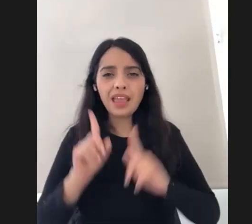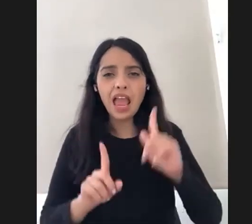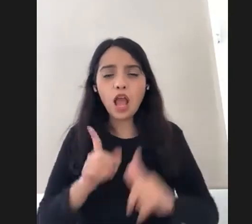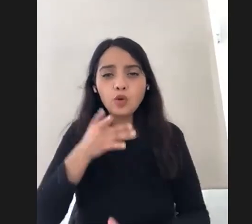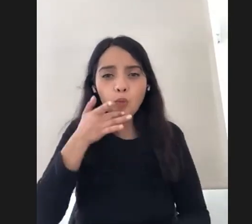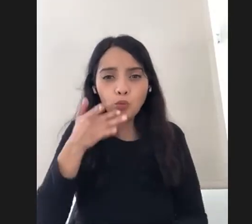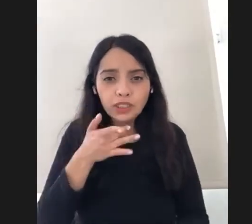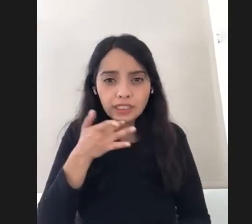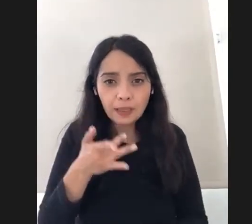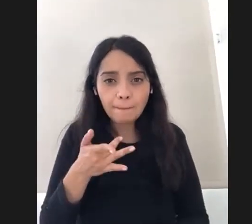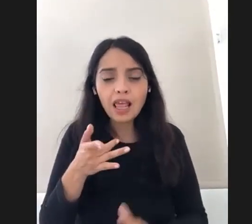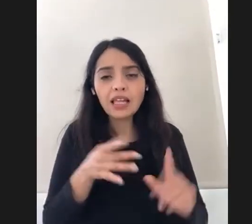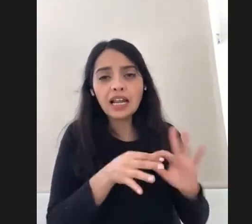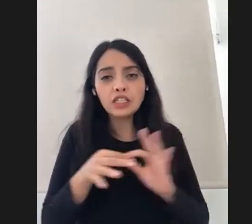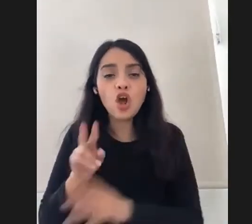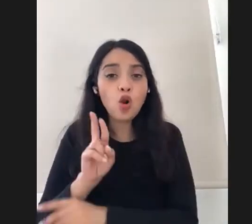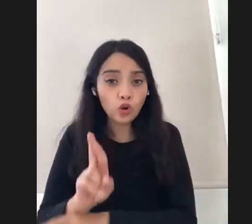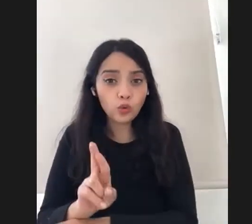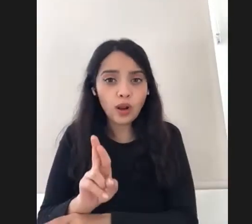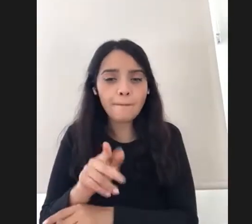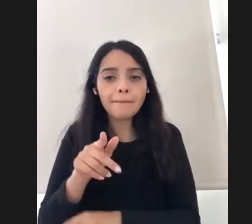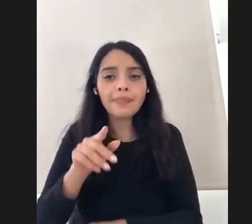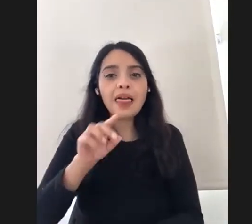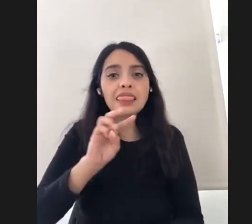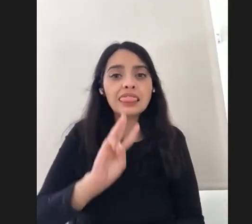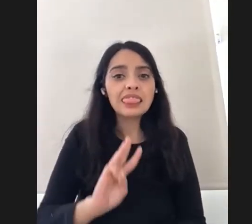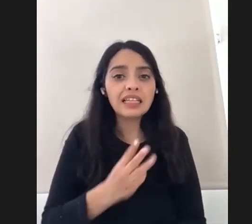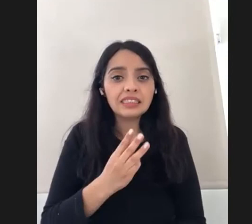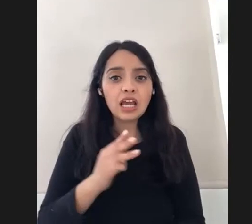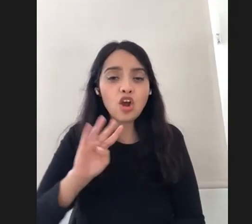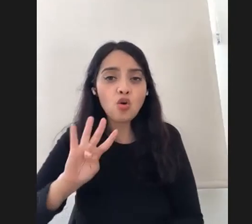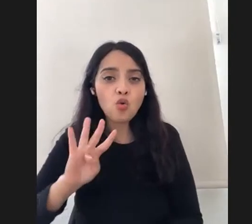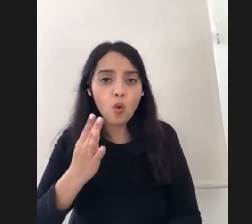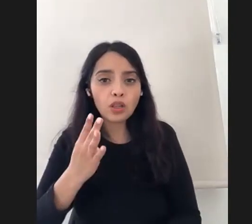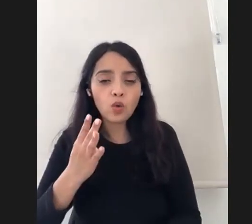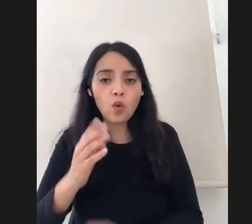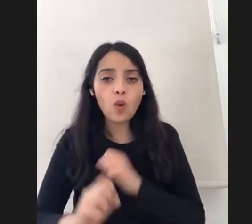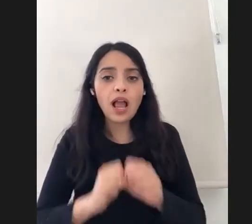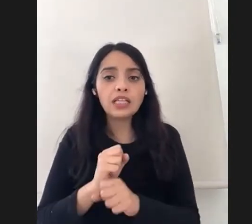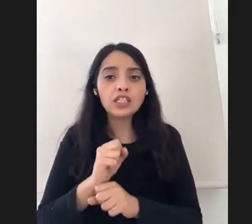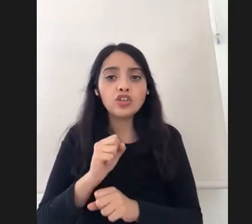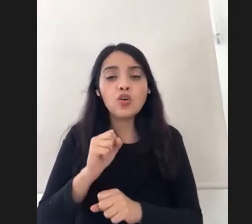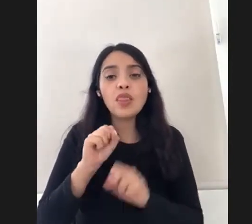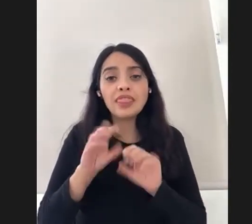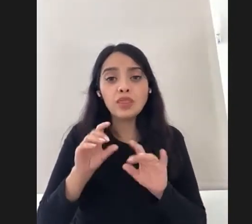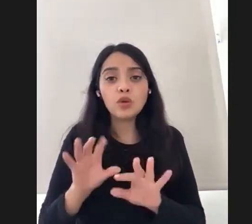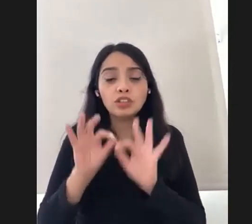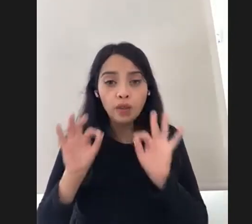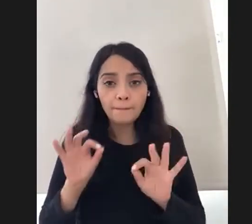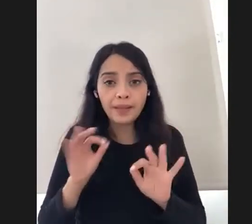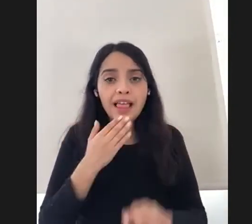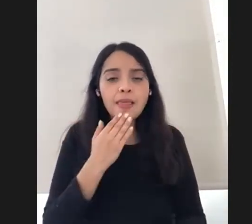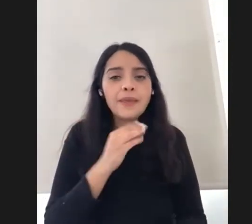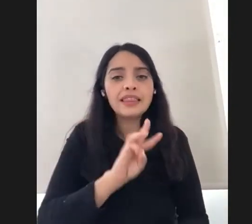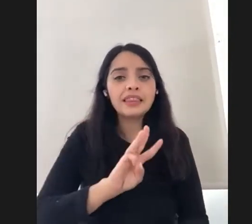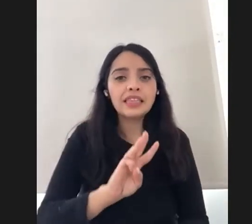los resultados es que a lo mejor en tercer y cuarto año de educación especial y tercer y cuarto año, por ejemplo, de educación